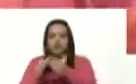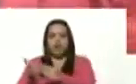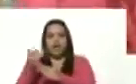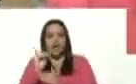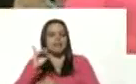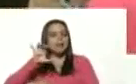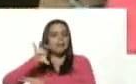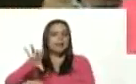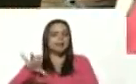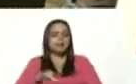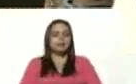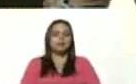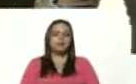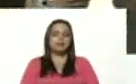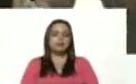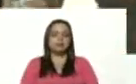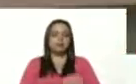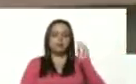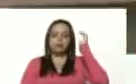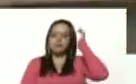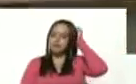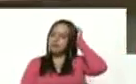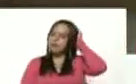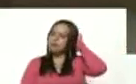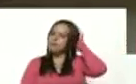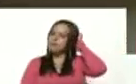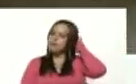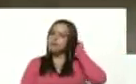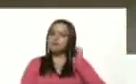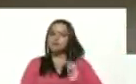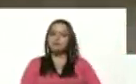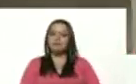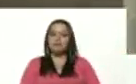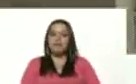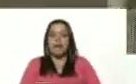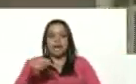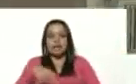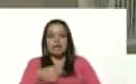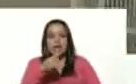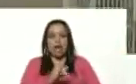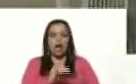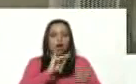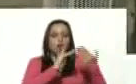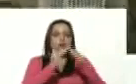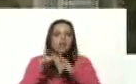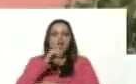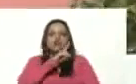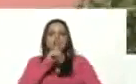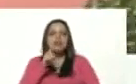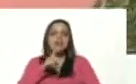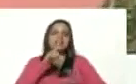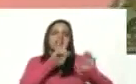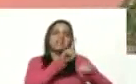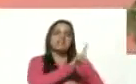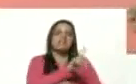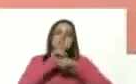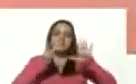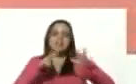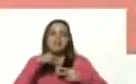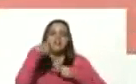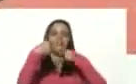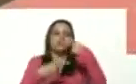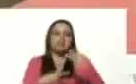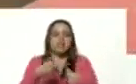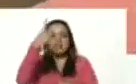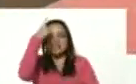la patria. Aquí estamos en la comuna 17 Voces de Ezequiel Zamora. Esta comuna, presidente,